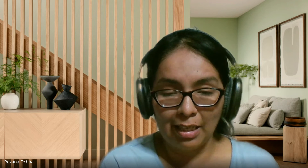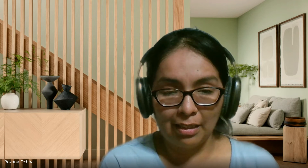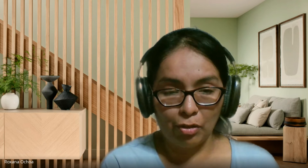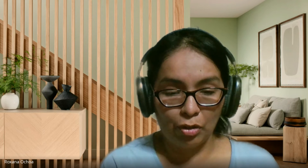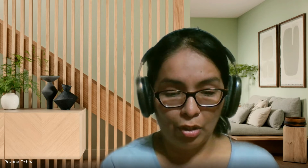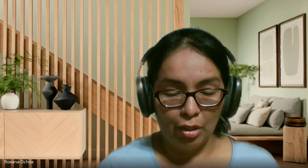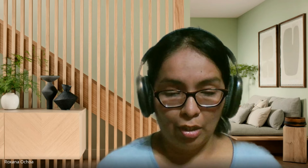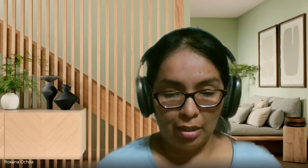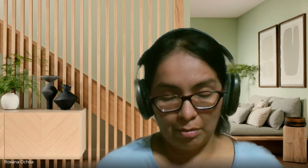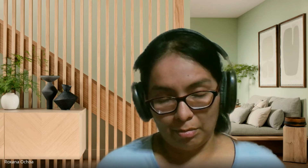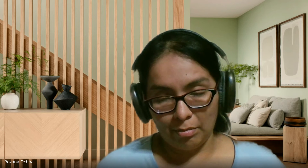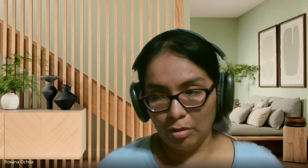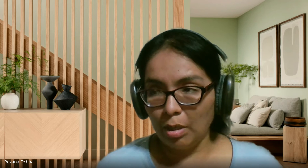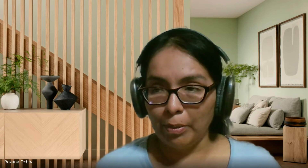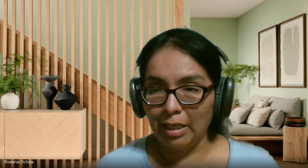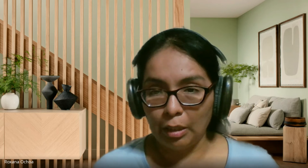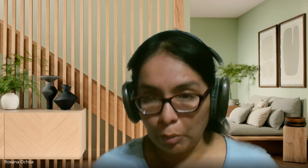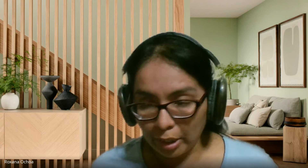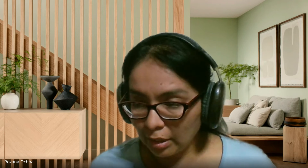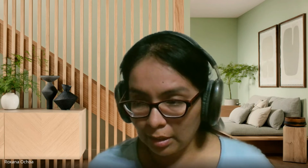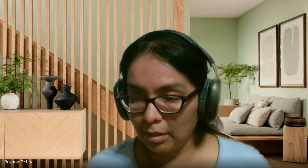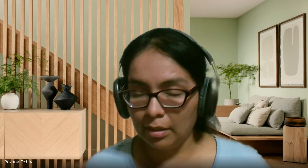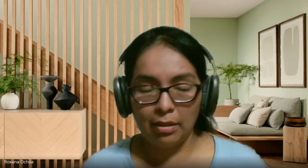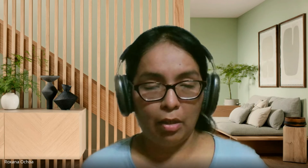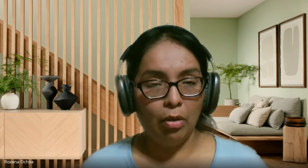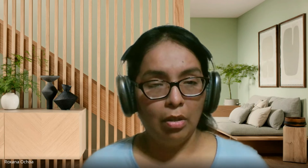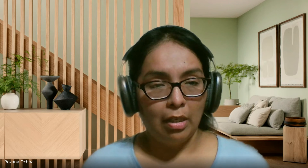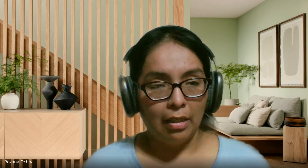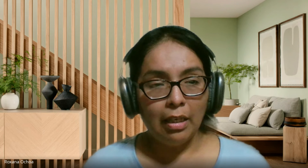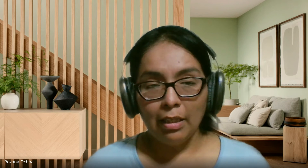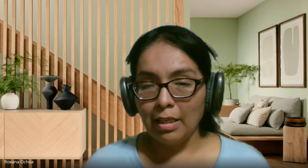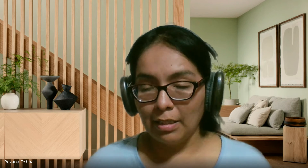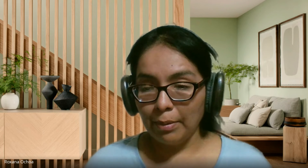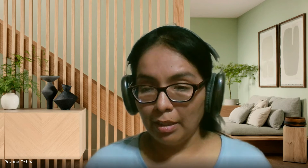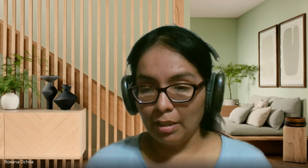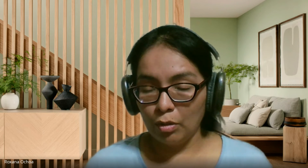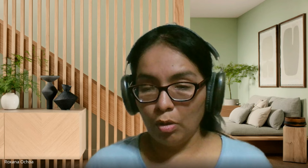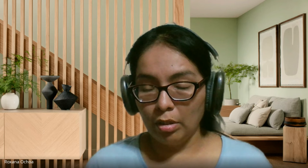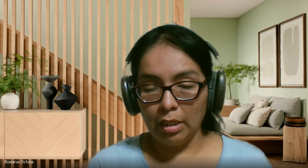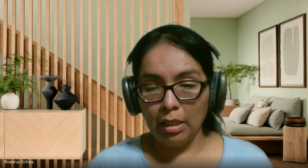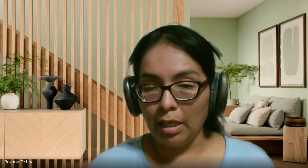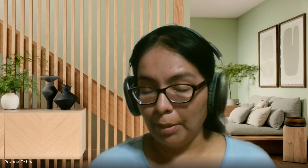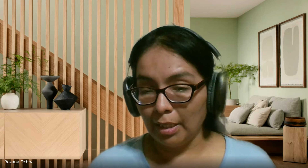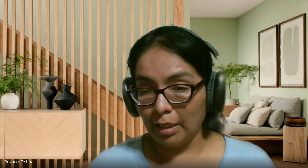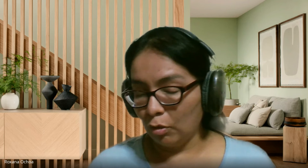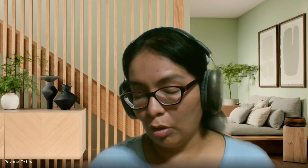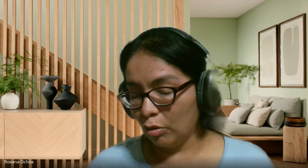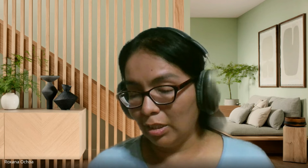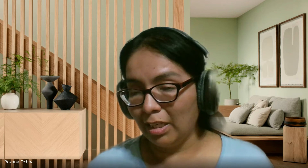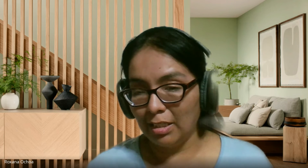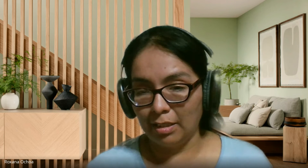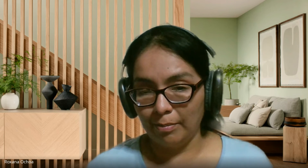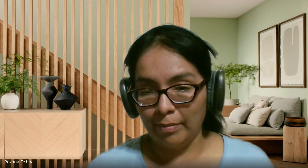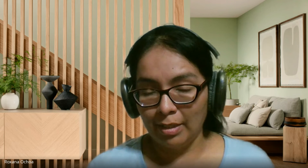de ciertos, no sé, pues delincuentes, qué sé yo, y ya sabe quiénes son y evita que a todo